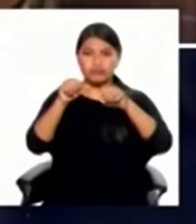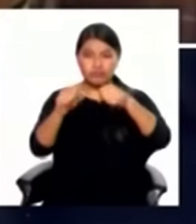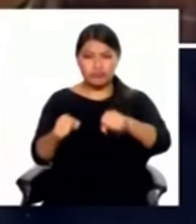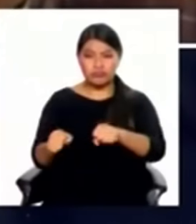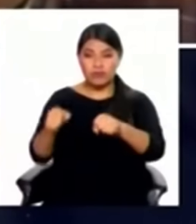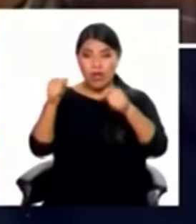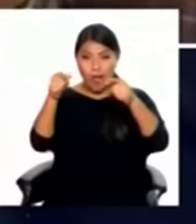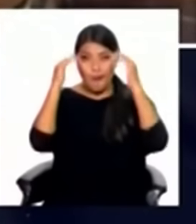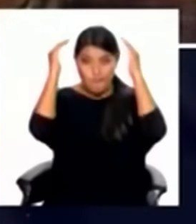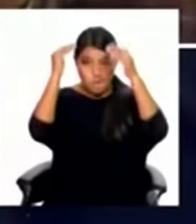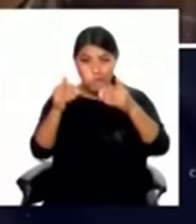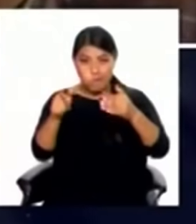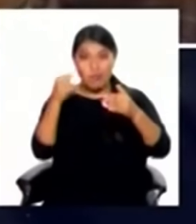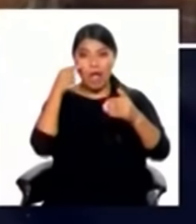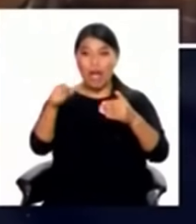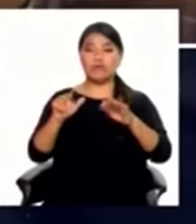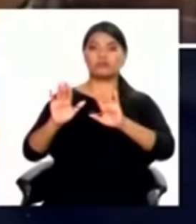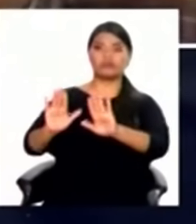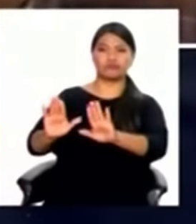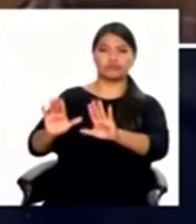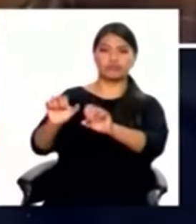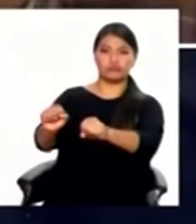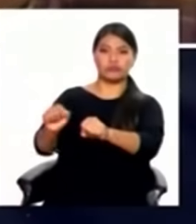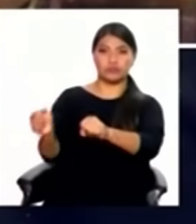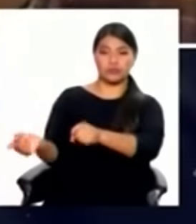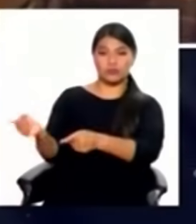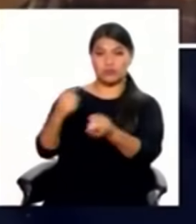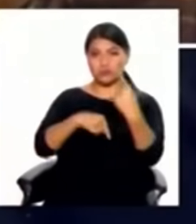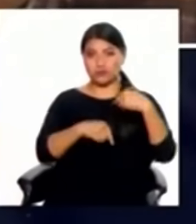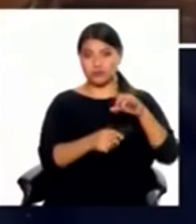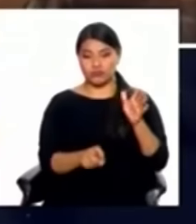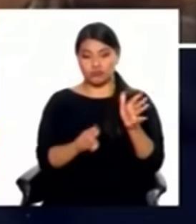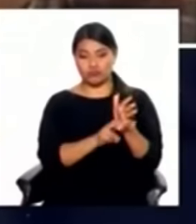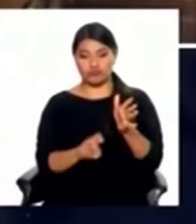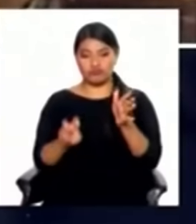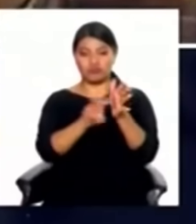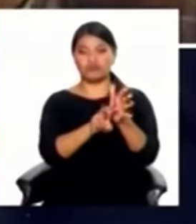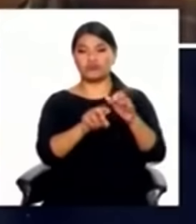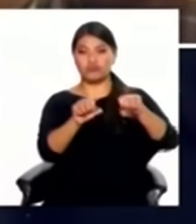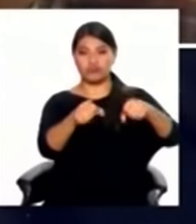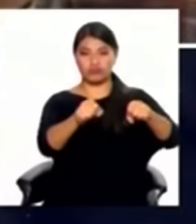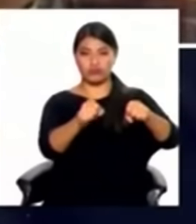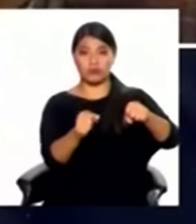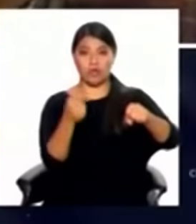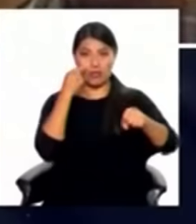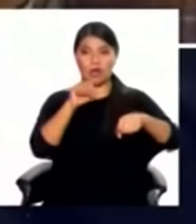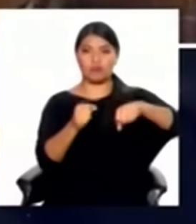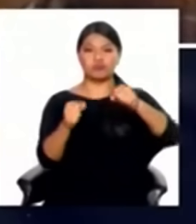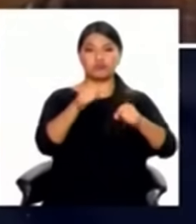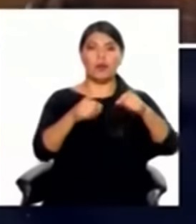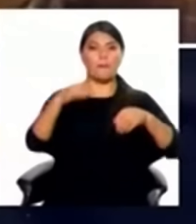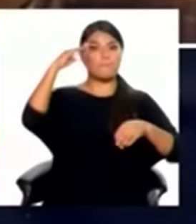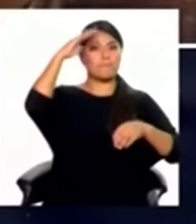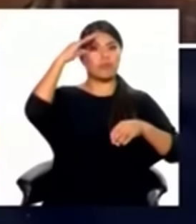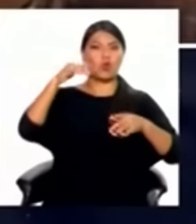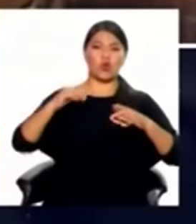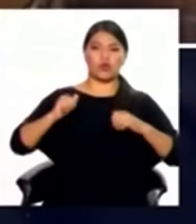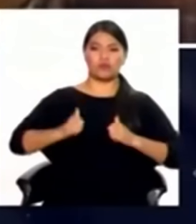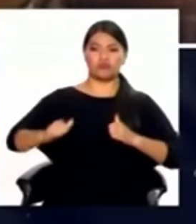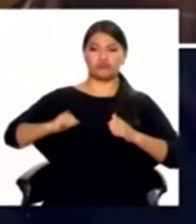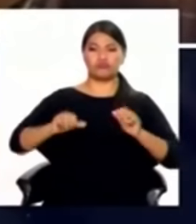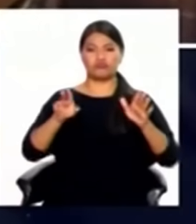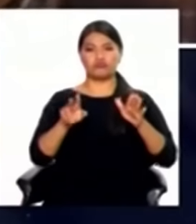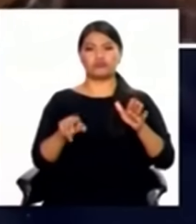ubican y logran detenerlos y subirlos a la tolva de la camioneta de serenazgo, ¿no? Entonces,